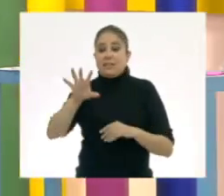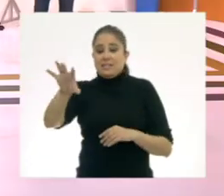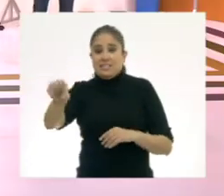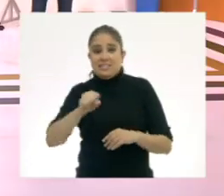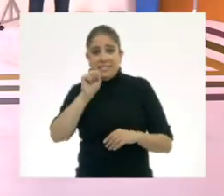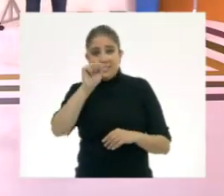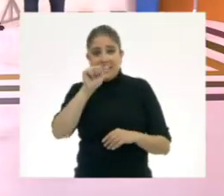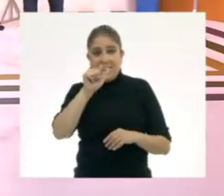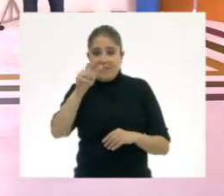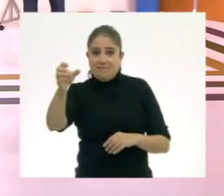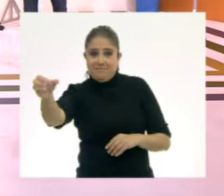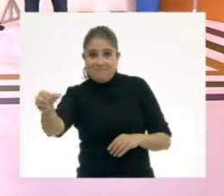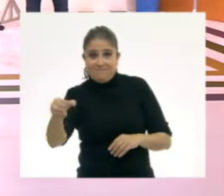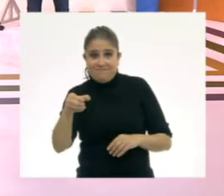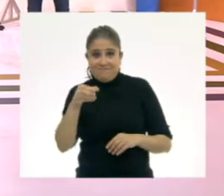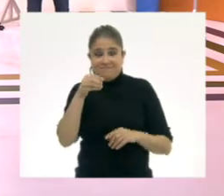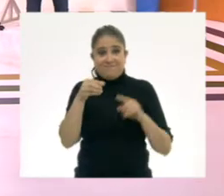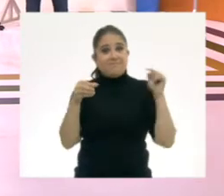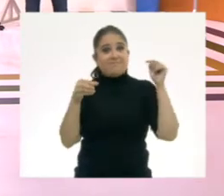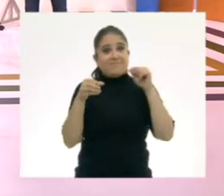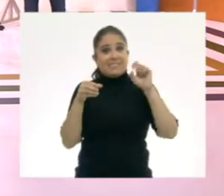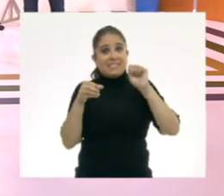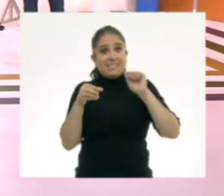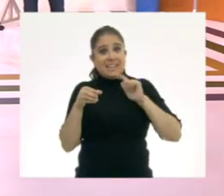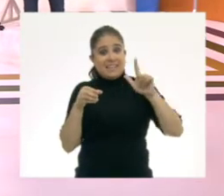sal y